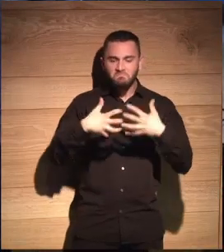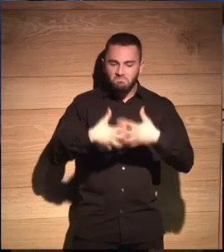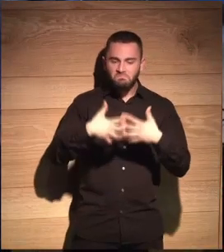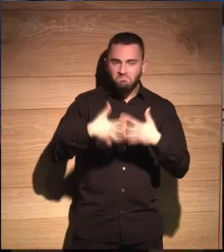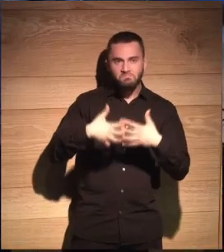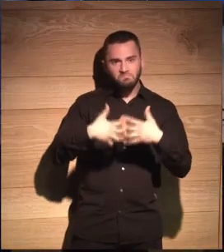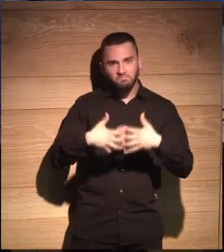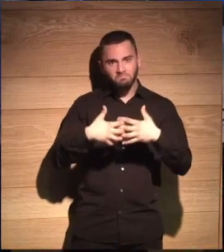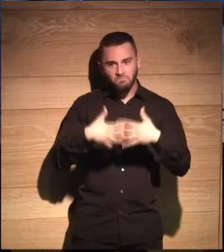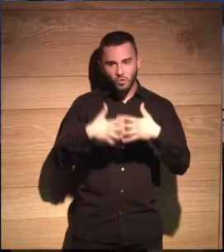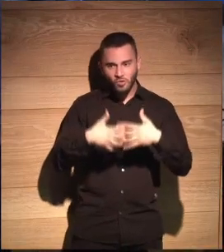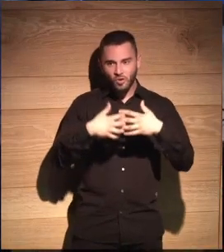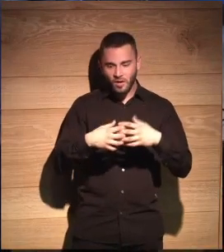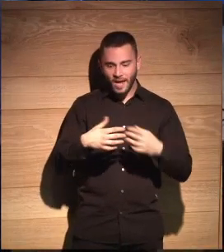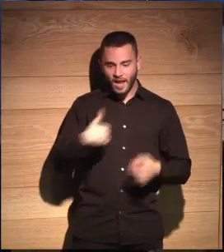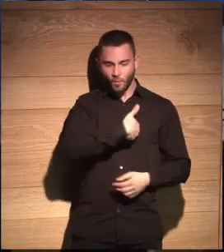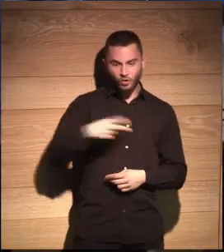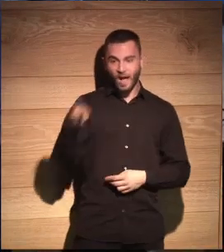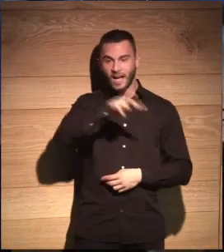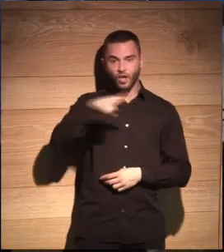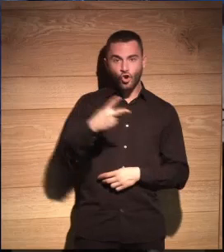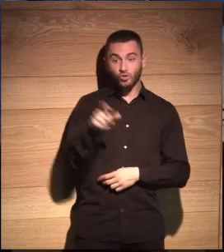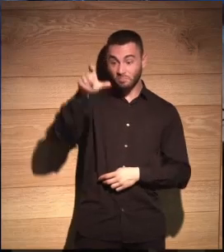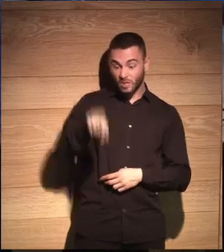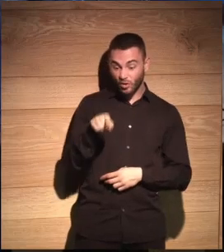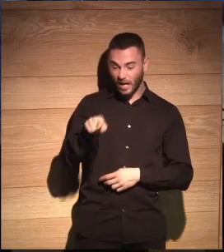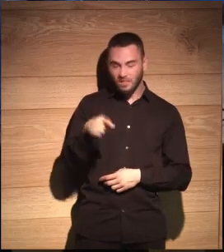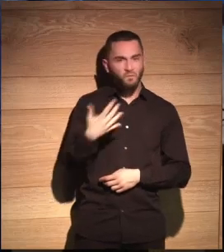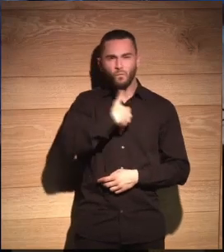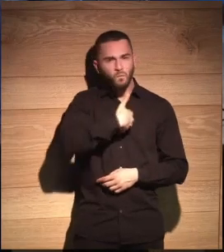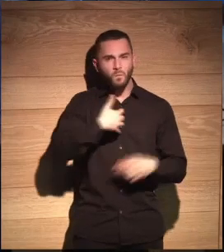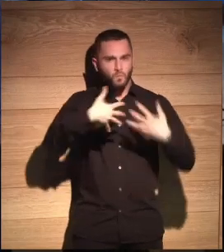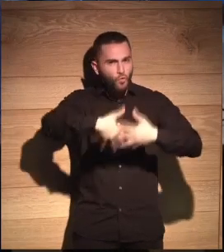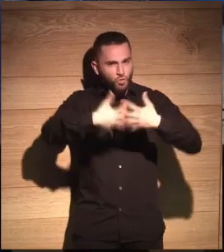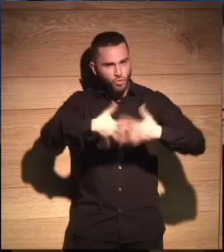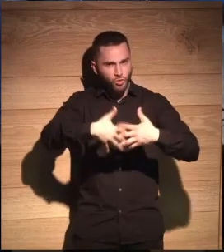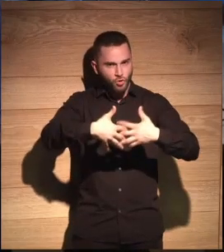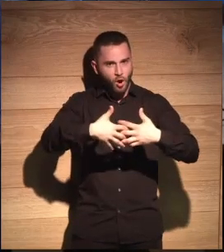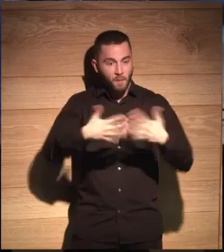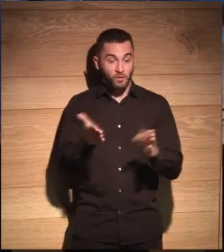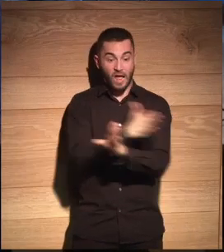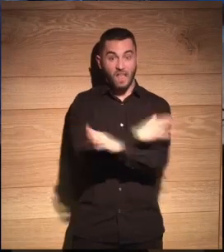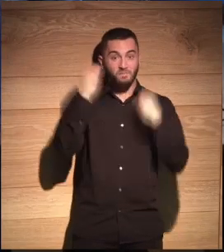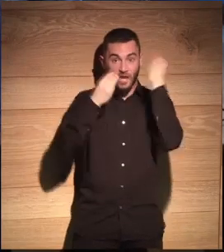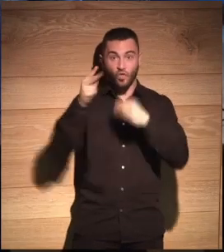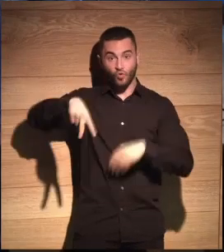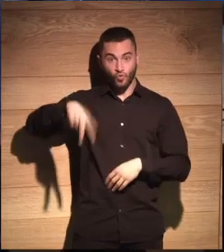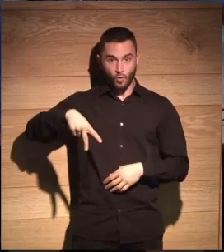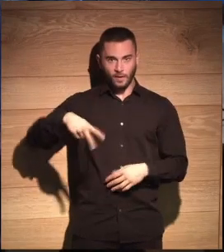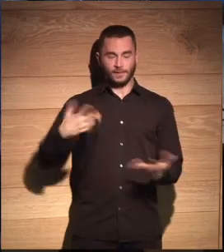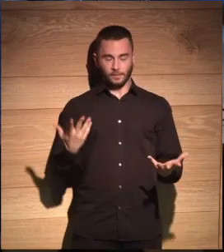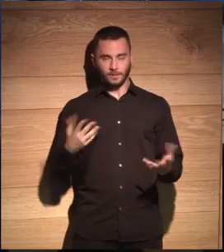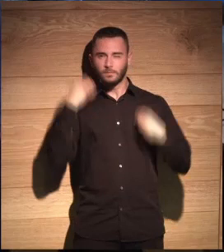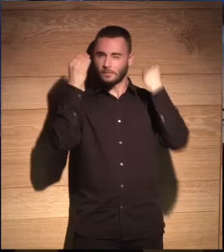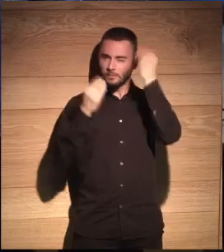funciona en los dos, ¿sabes? Es una cosa curiosa, porque no te la has planteado nunca y porque realmente tienes que